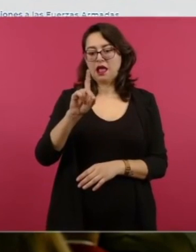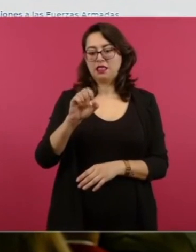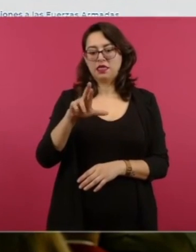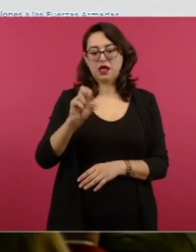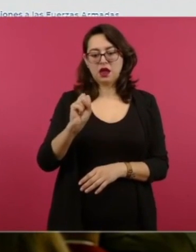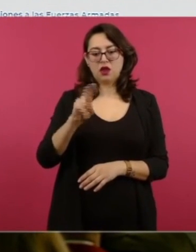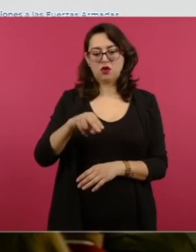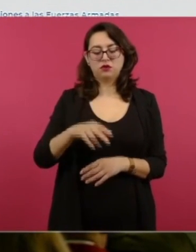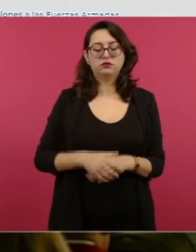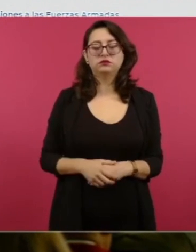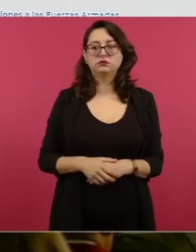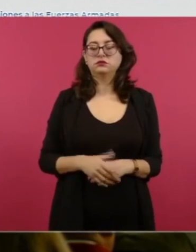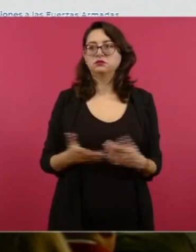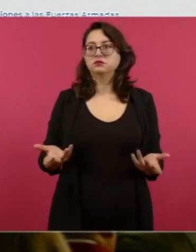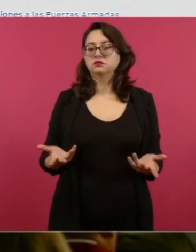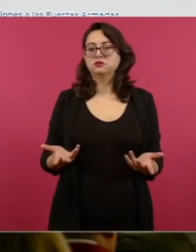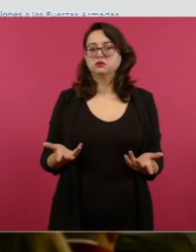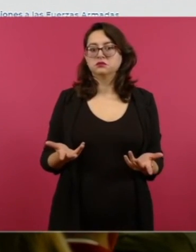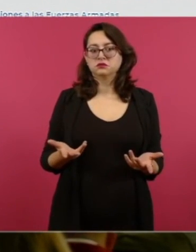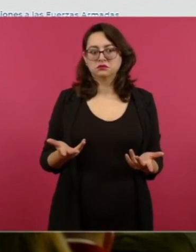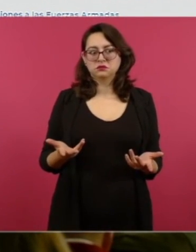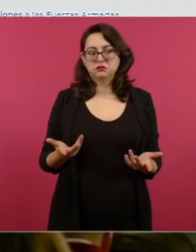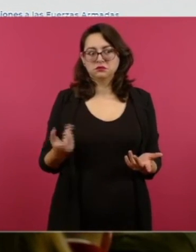de nosotros, muy conservador,